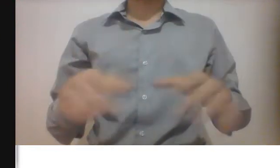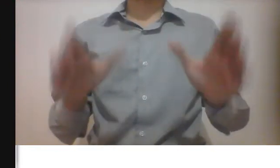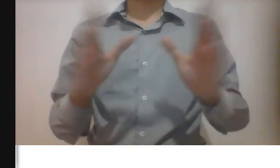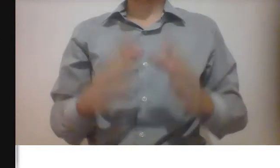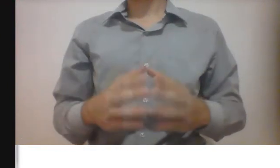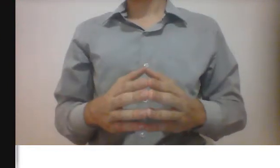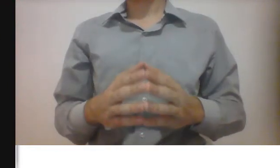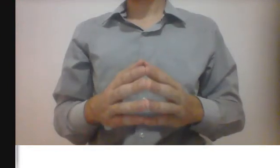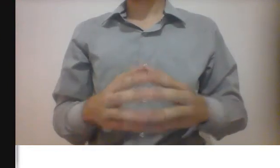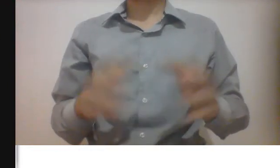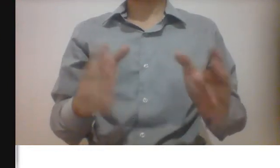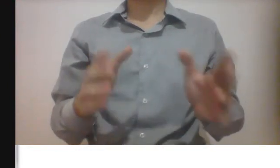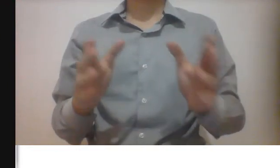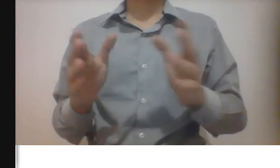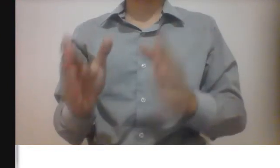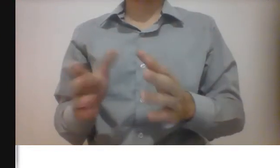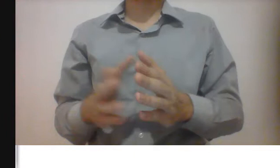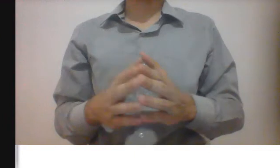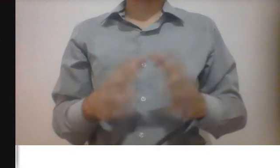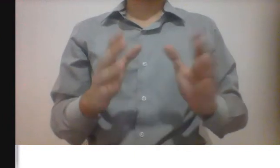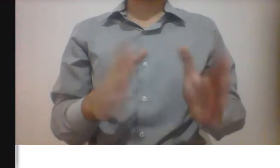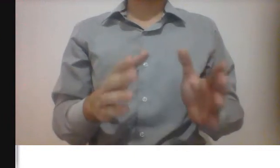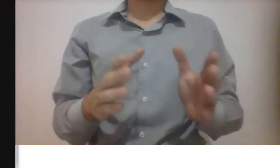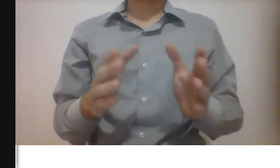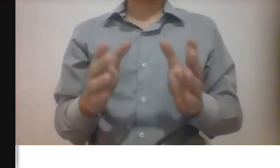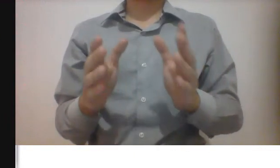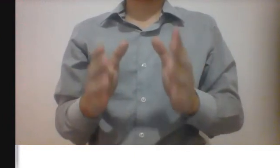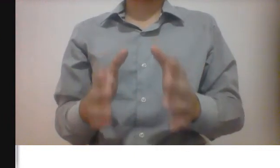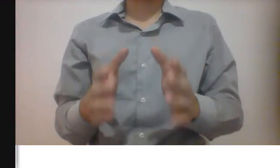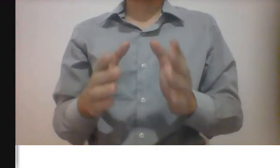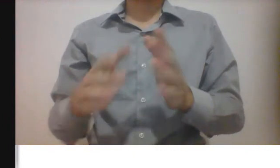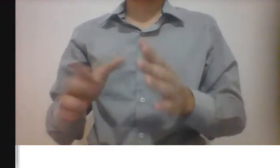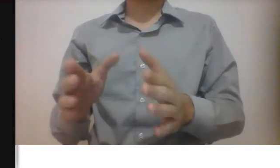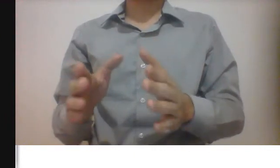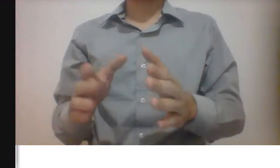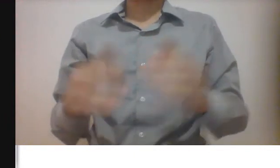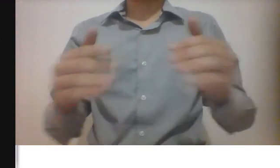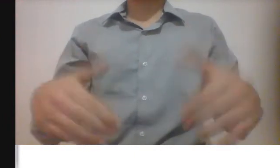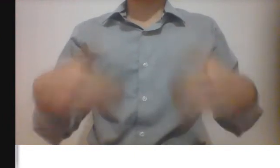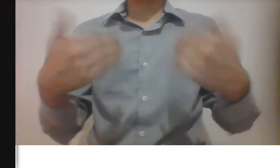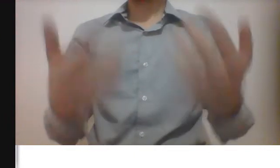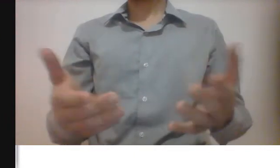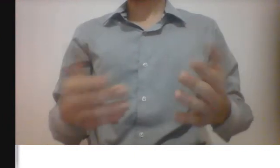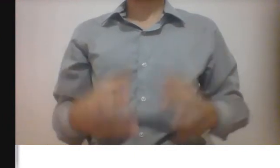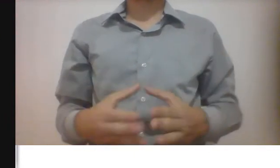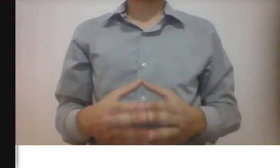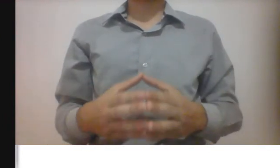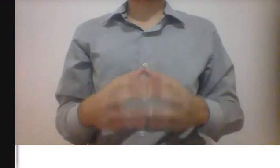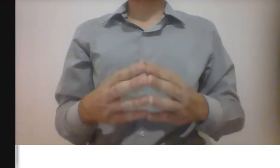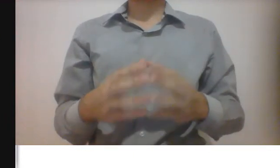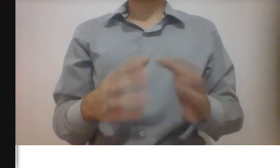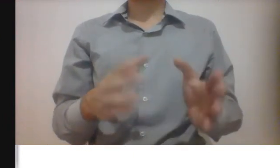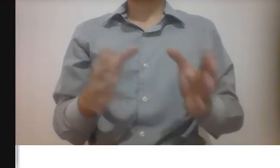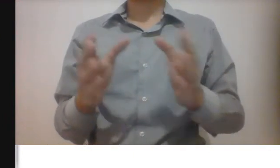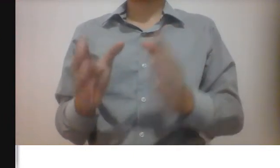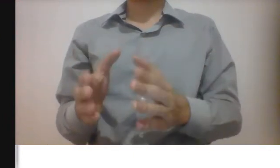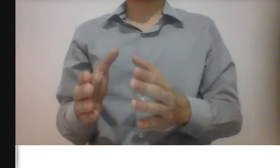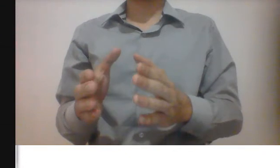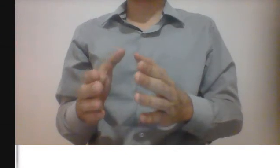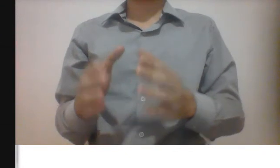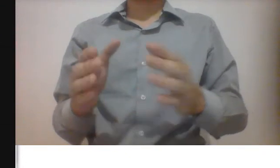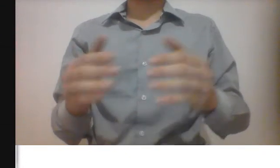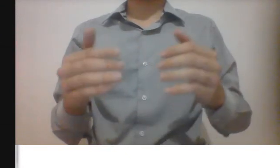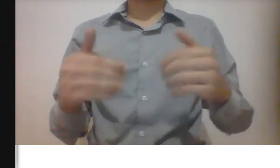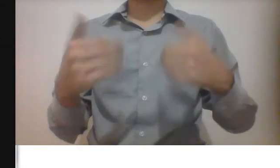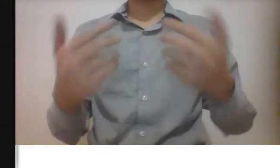una de las organizaciones que tenía Claudio X González, que es Mexicanos contra la Corrupción e Impunidad, resultó que tiene impunidad porque en términos